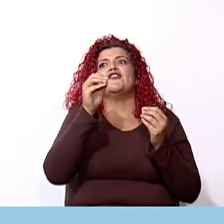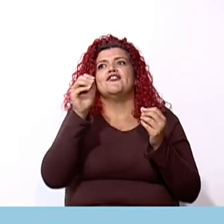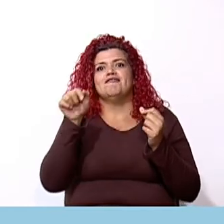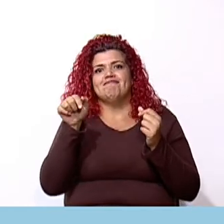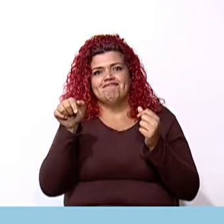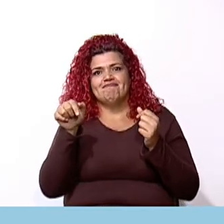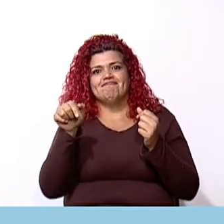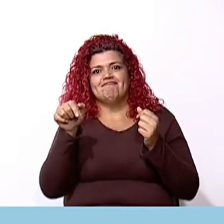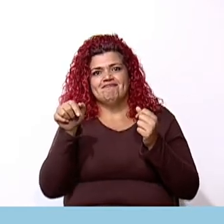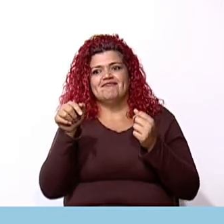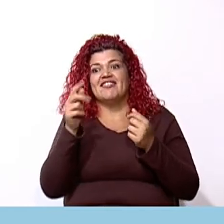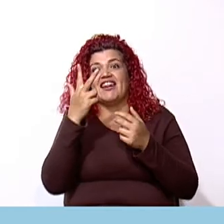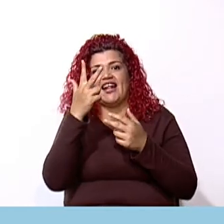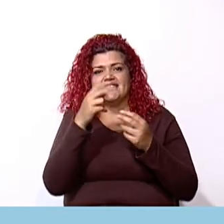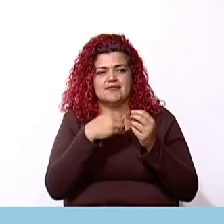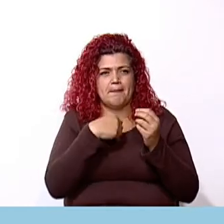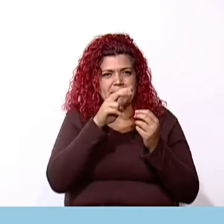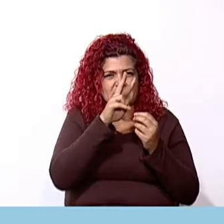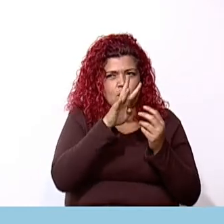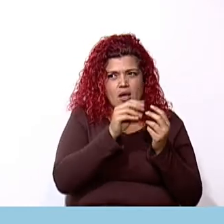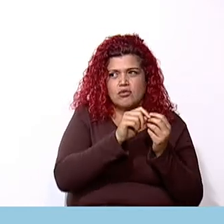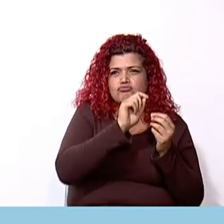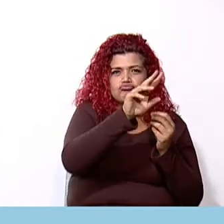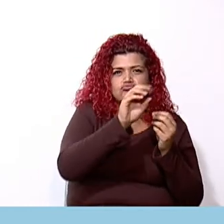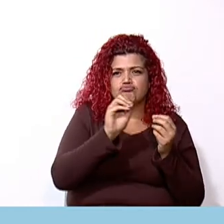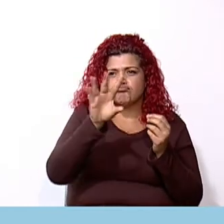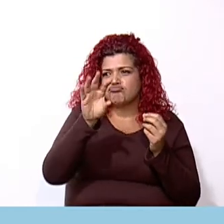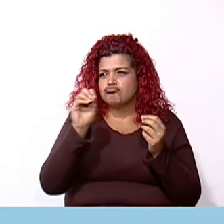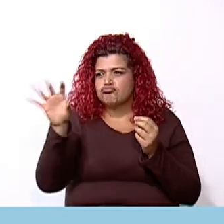24 entre 3.